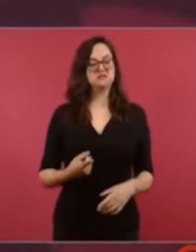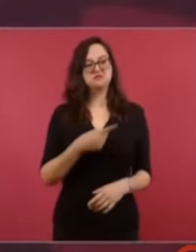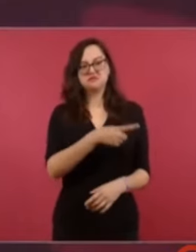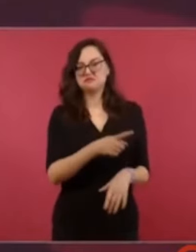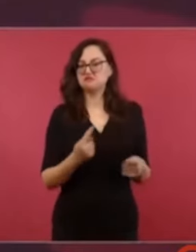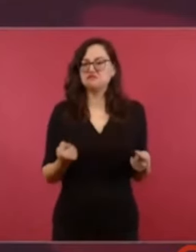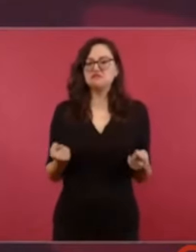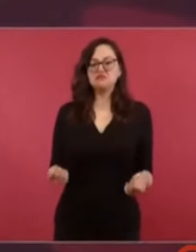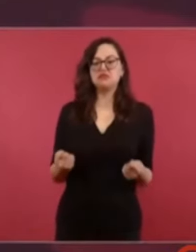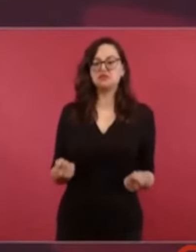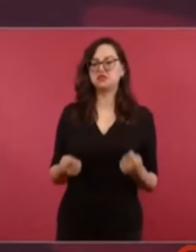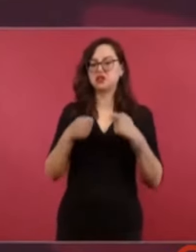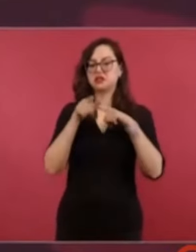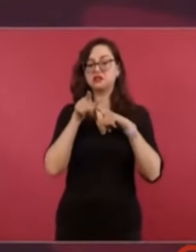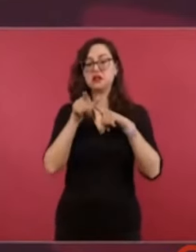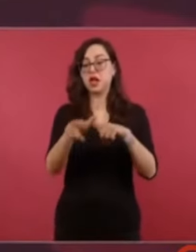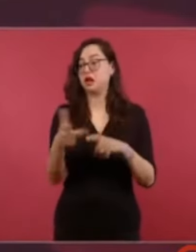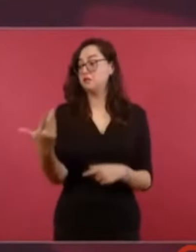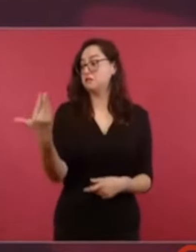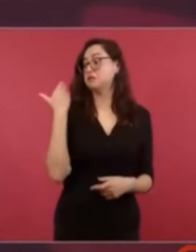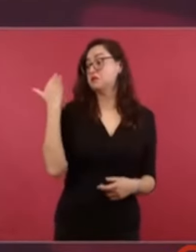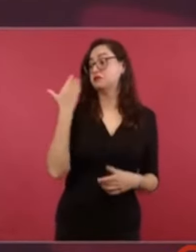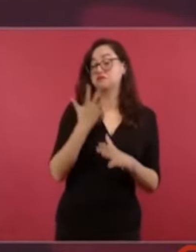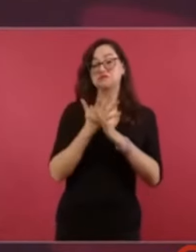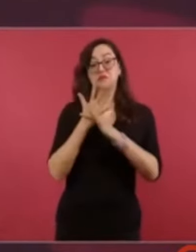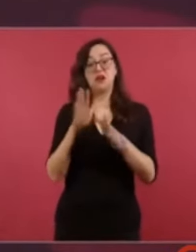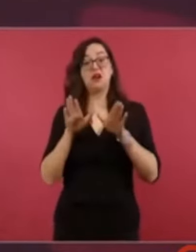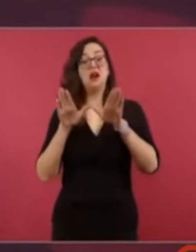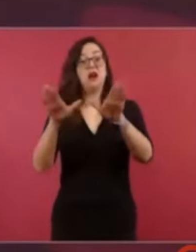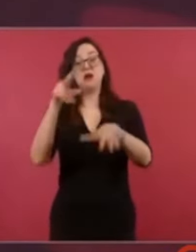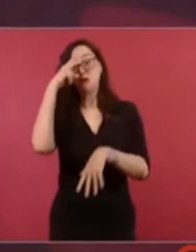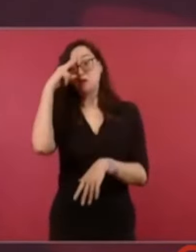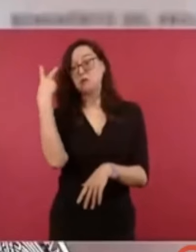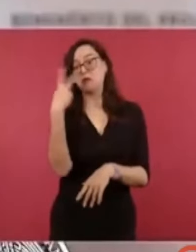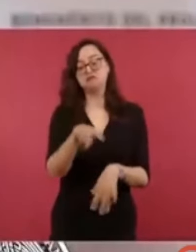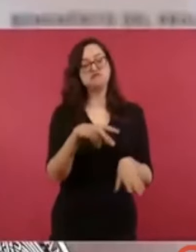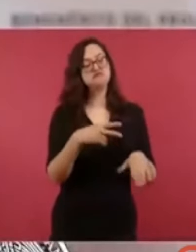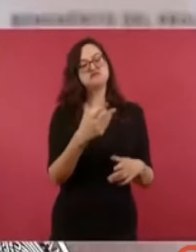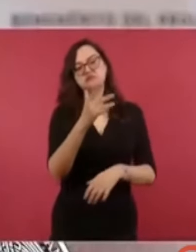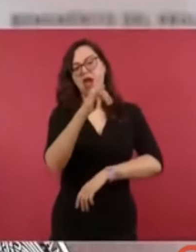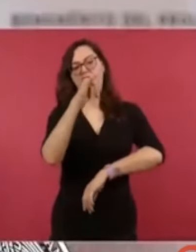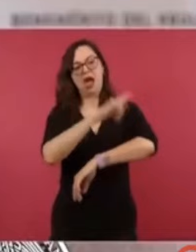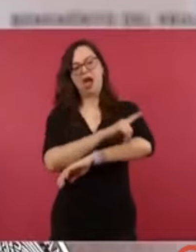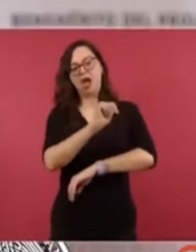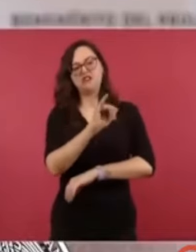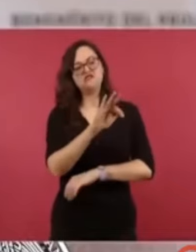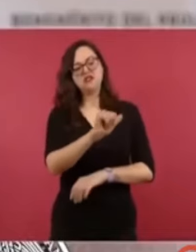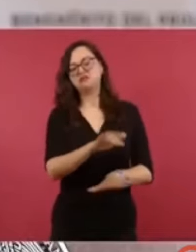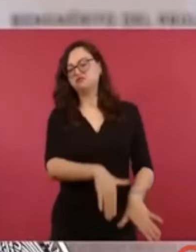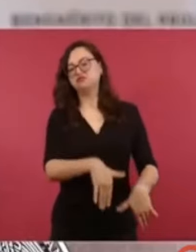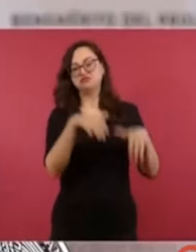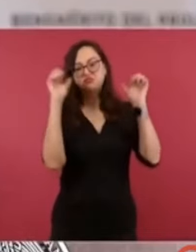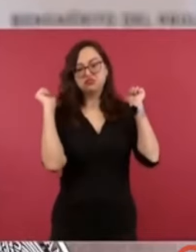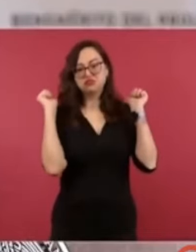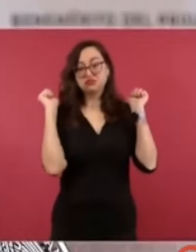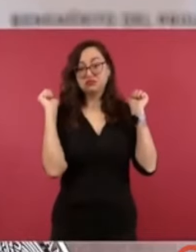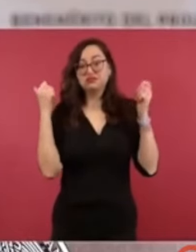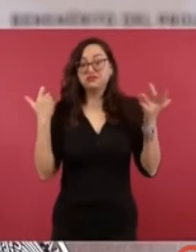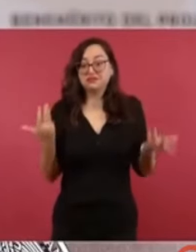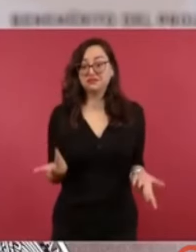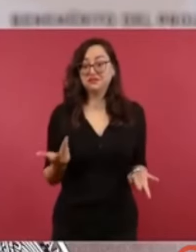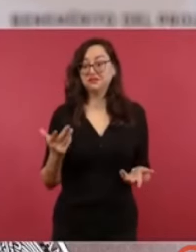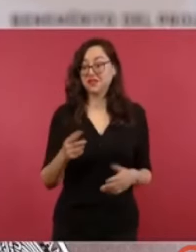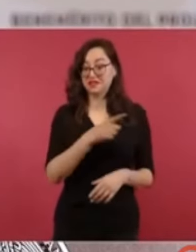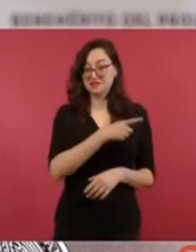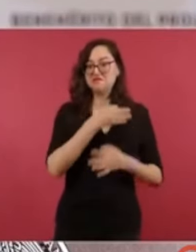Felipe Ángeles. El periódico La Crónica y el columnista Enrique Muñoz reportaron el fin de semana pasado que Aeroméxico dejaría de